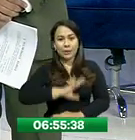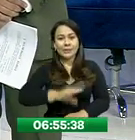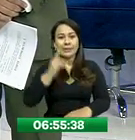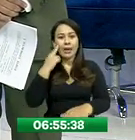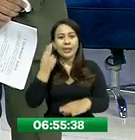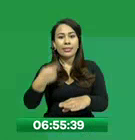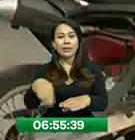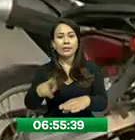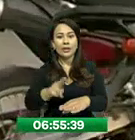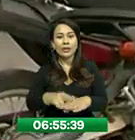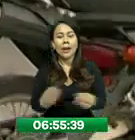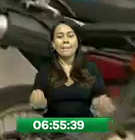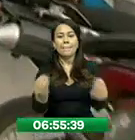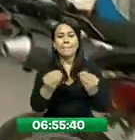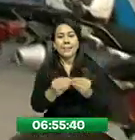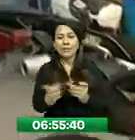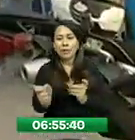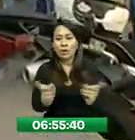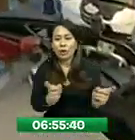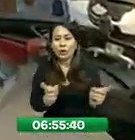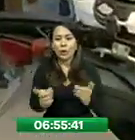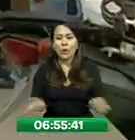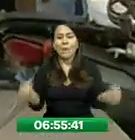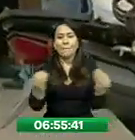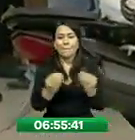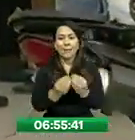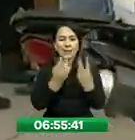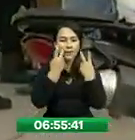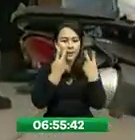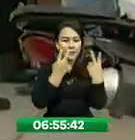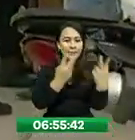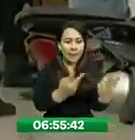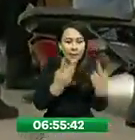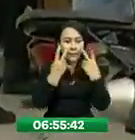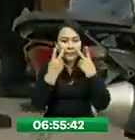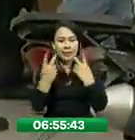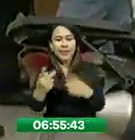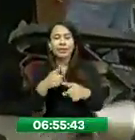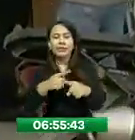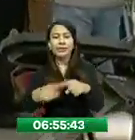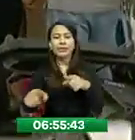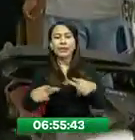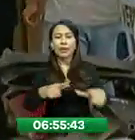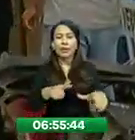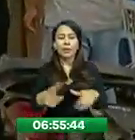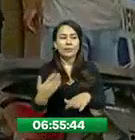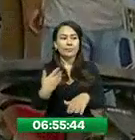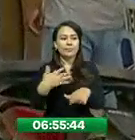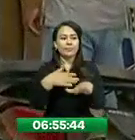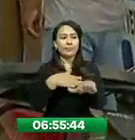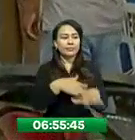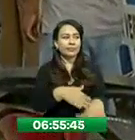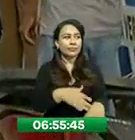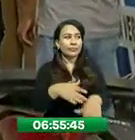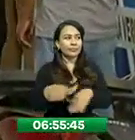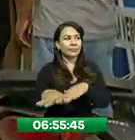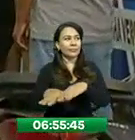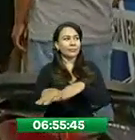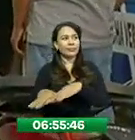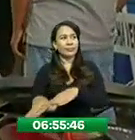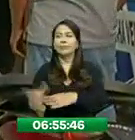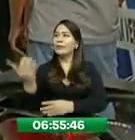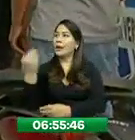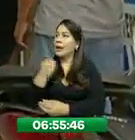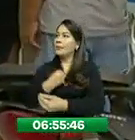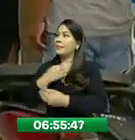Nacional intensifica los operativos de control en diferentes sectores del puerto principal para evitar que los